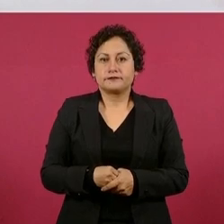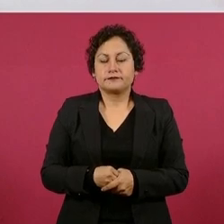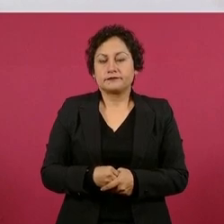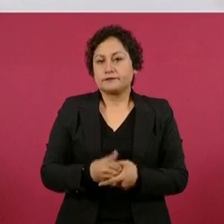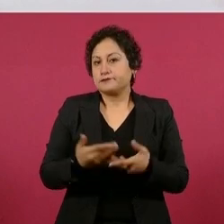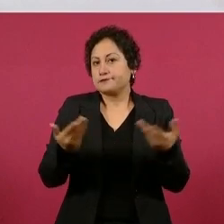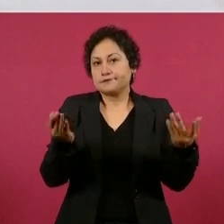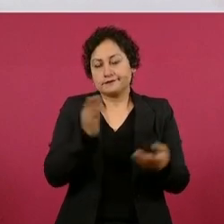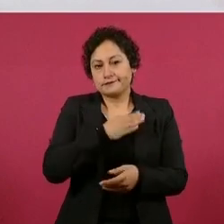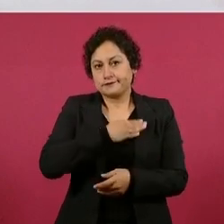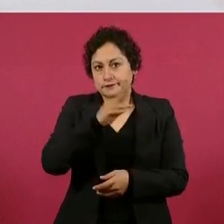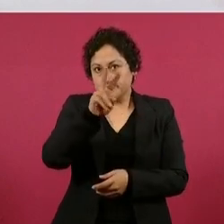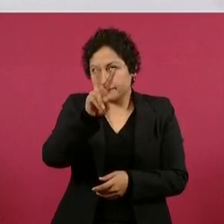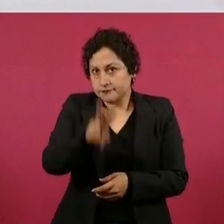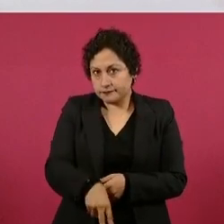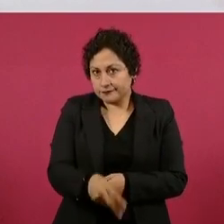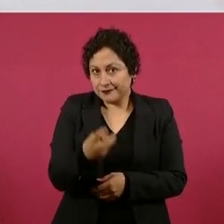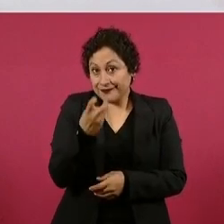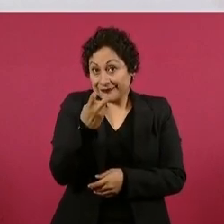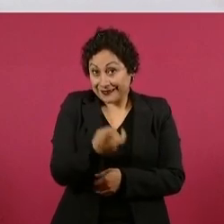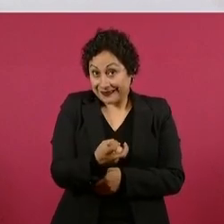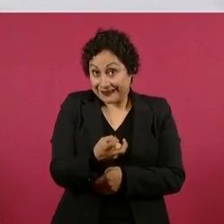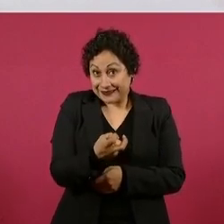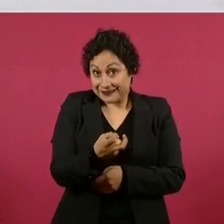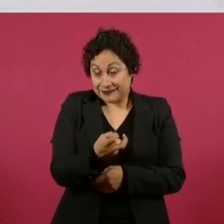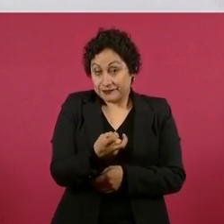comenzaron desde